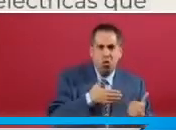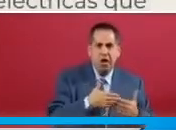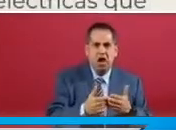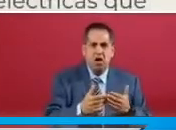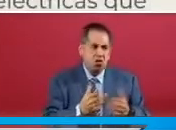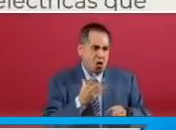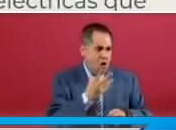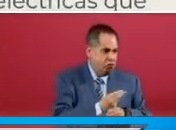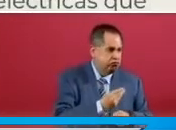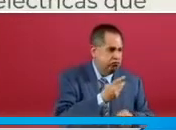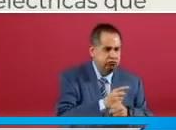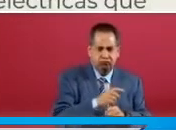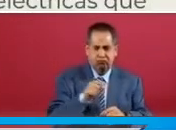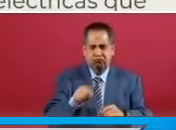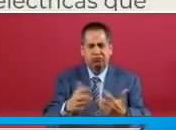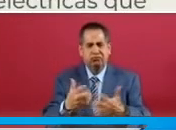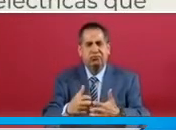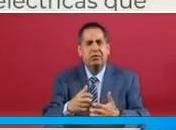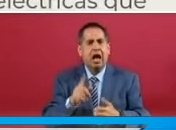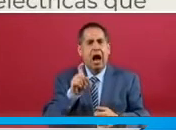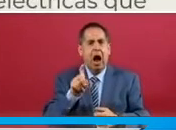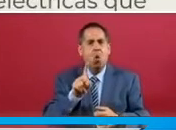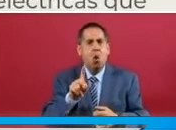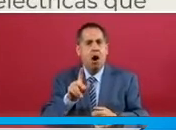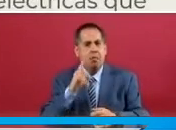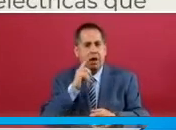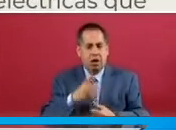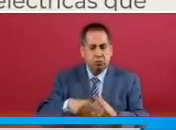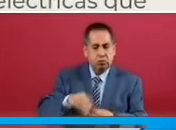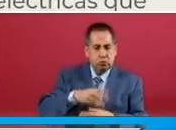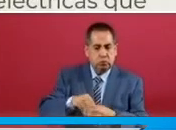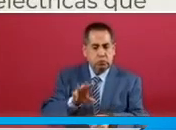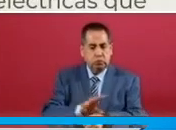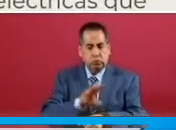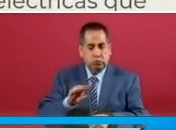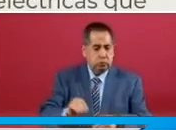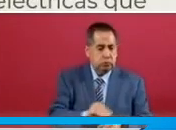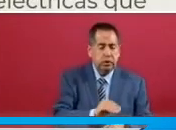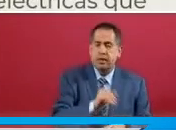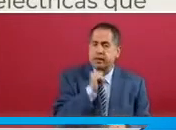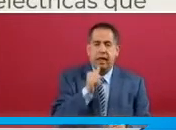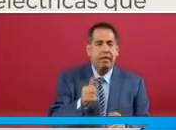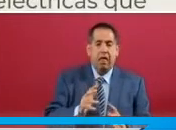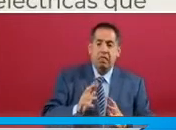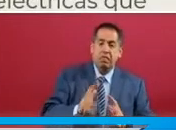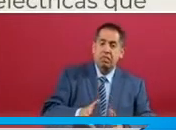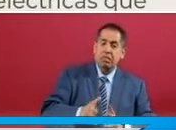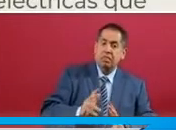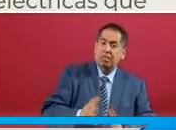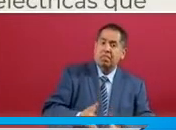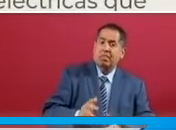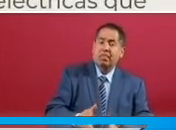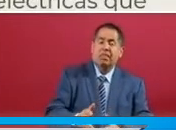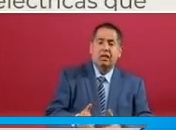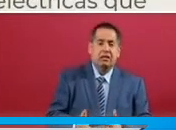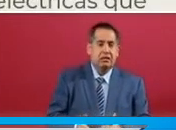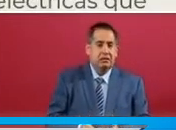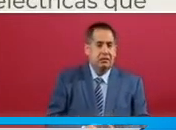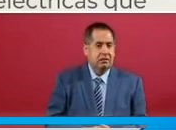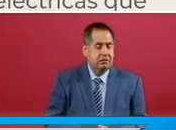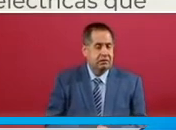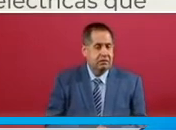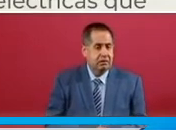la CFE en beneficio de particulares y en perjuicio de los consumidores y la industria nacional. Se permitirá la competencia, no se